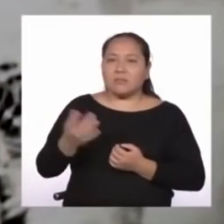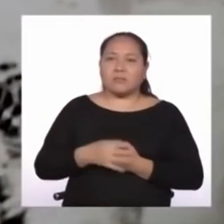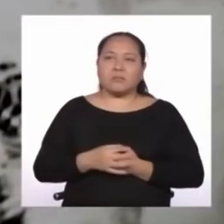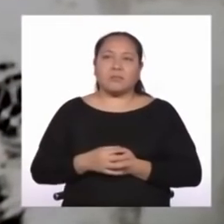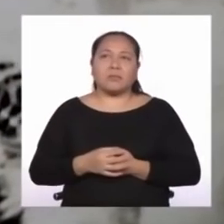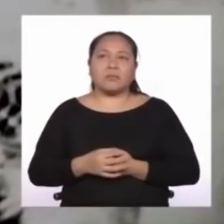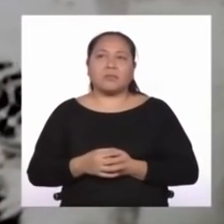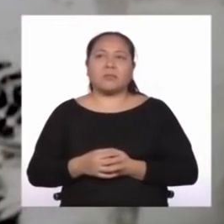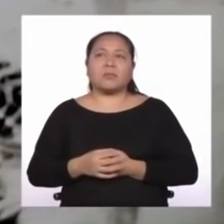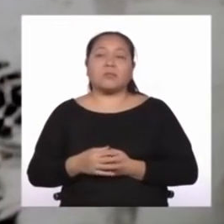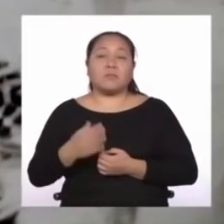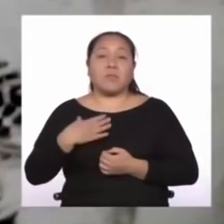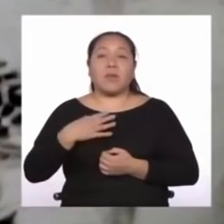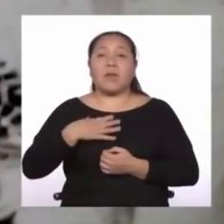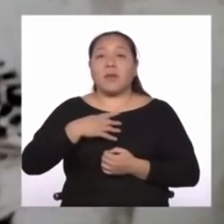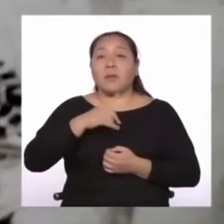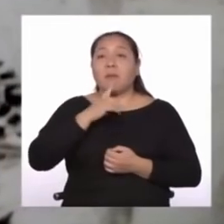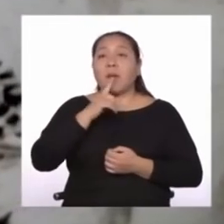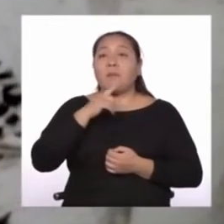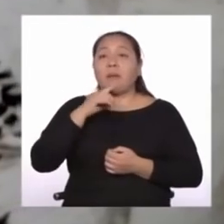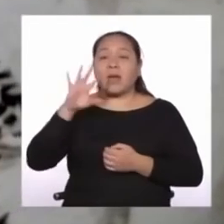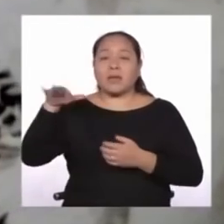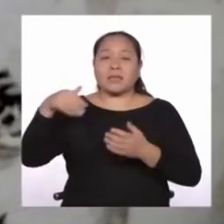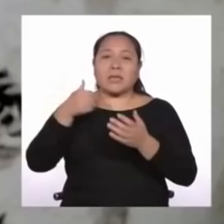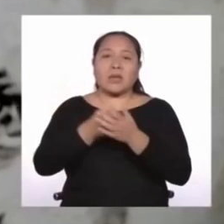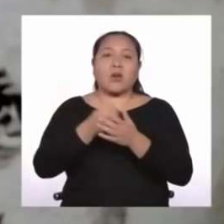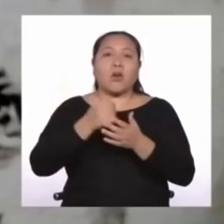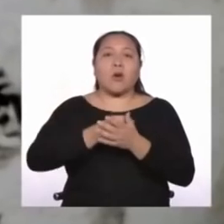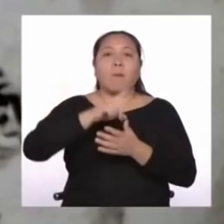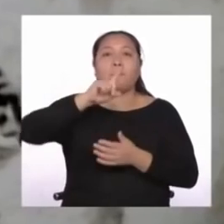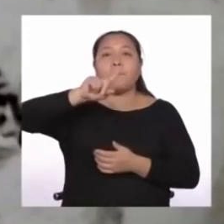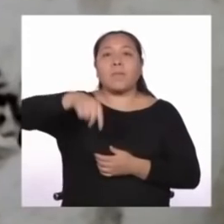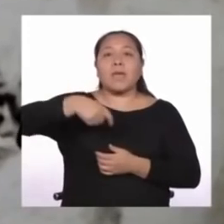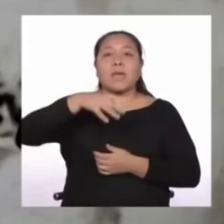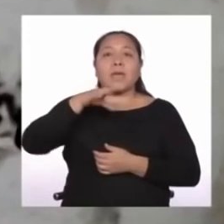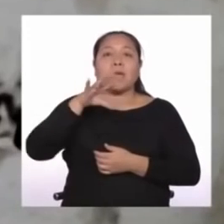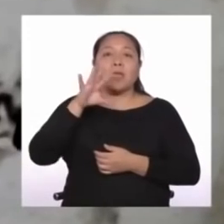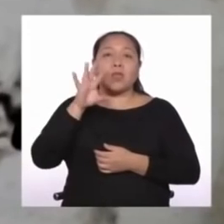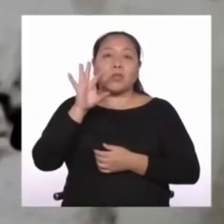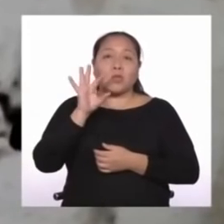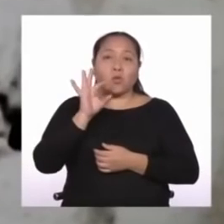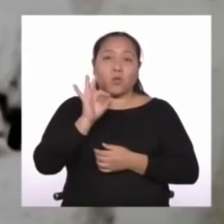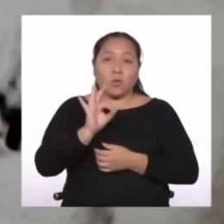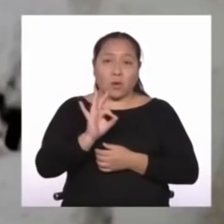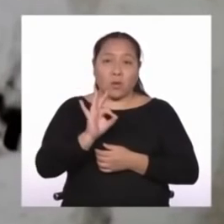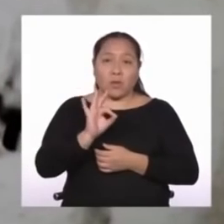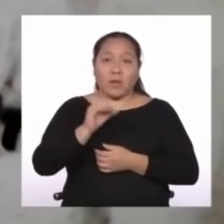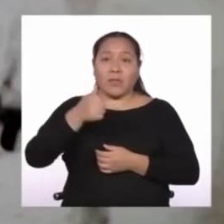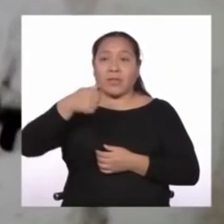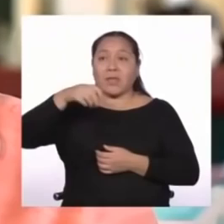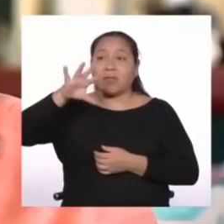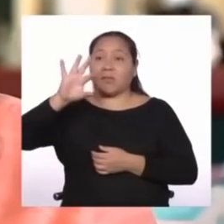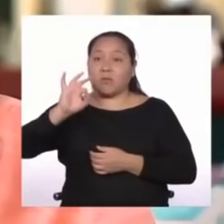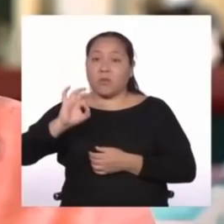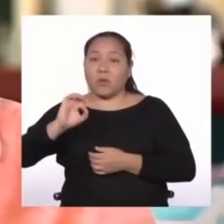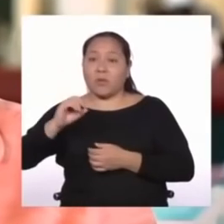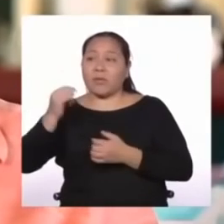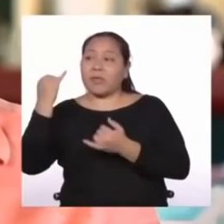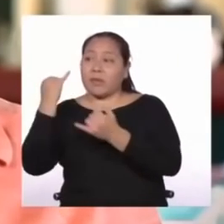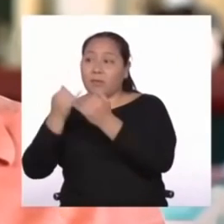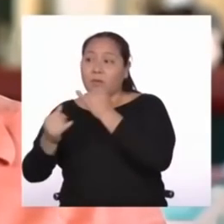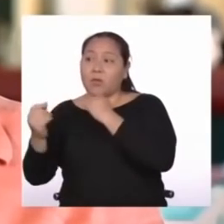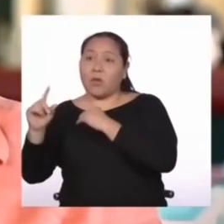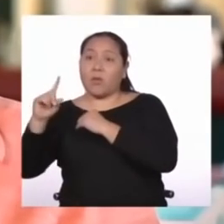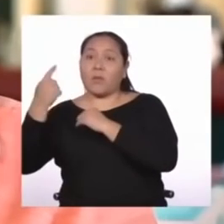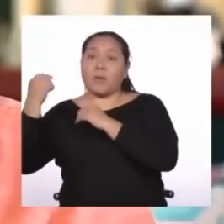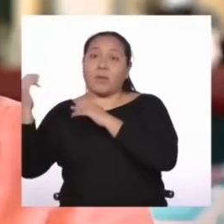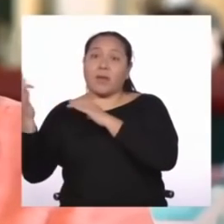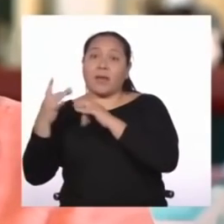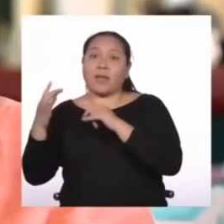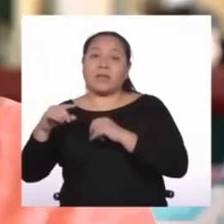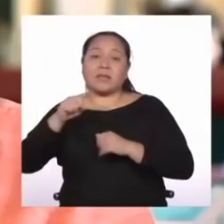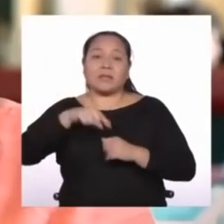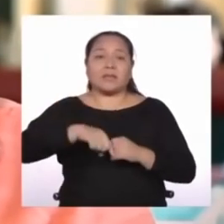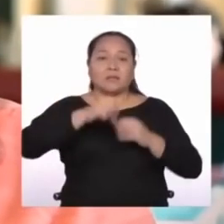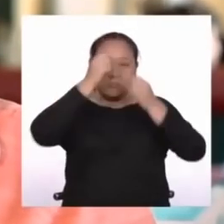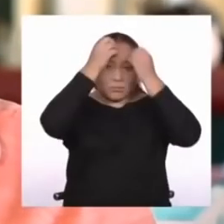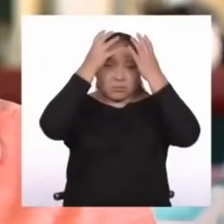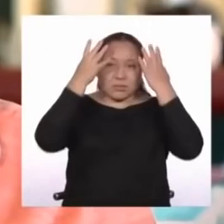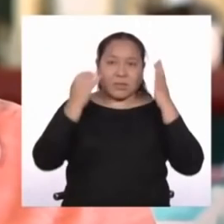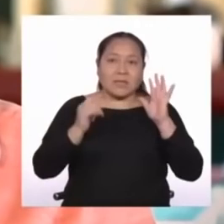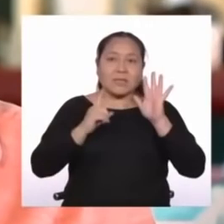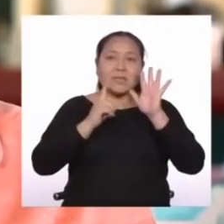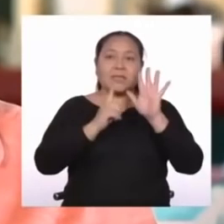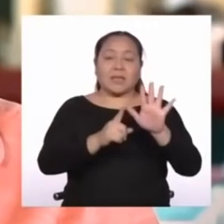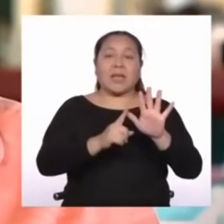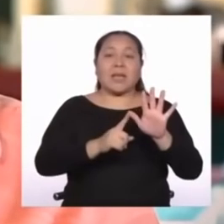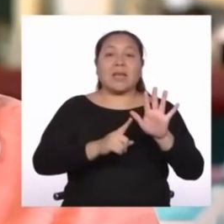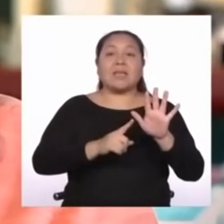Mi padre vino al Perú en 1919 cuando lo soltaron de la Primera Guerra y él se casó con una de las 6 hijas